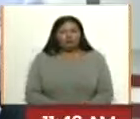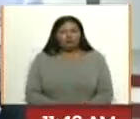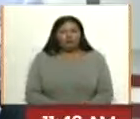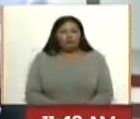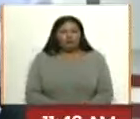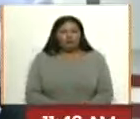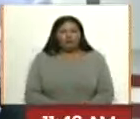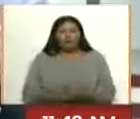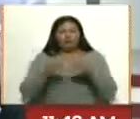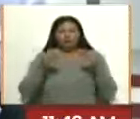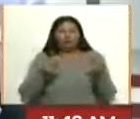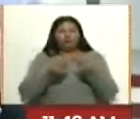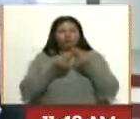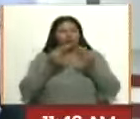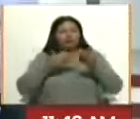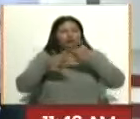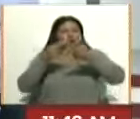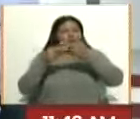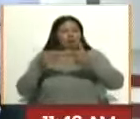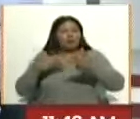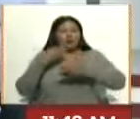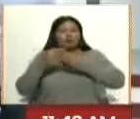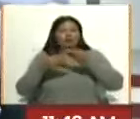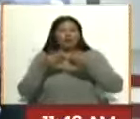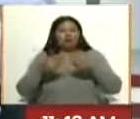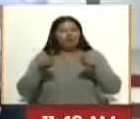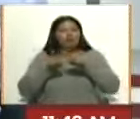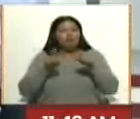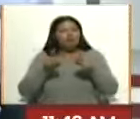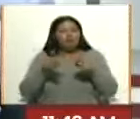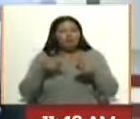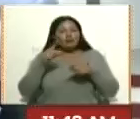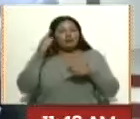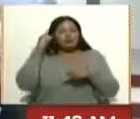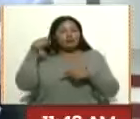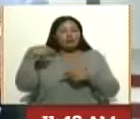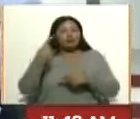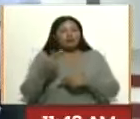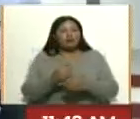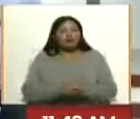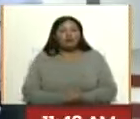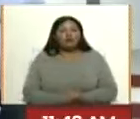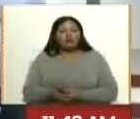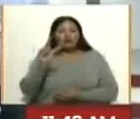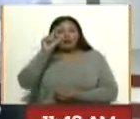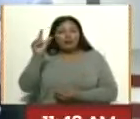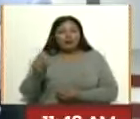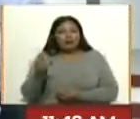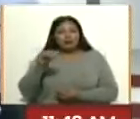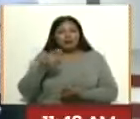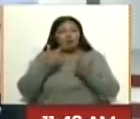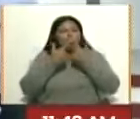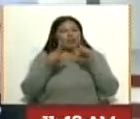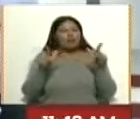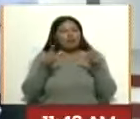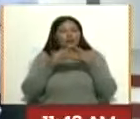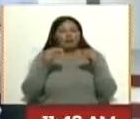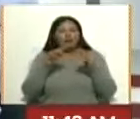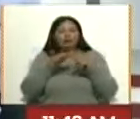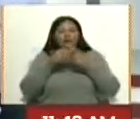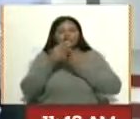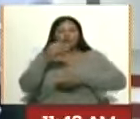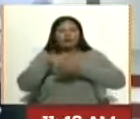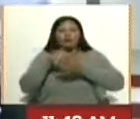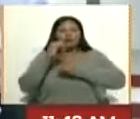juntos construyamos la posibilidad de que el día de mañana ya el Esequibo, digamos, esté libre de todo tipo de